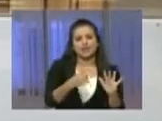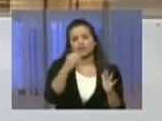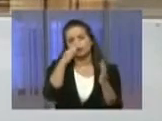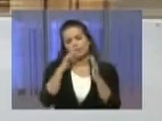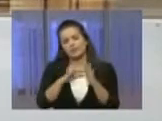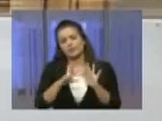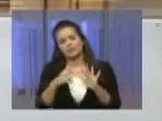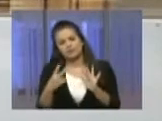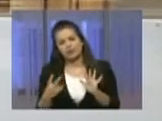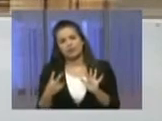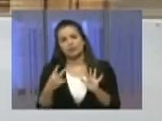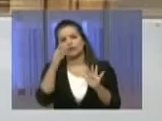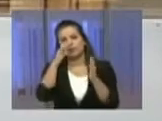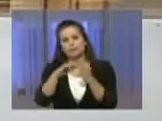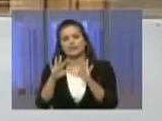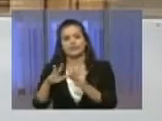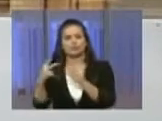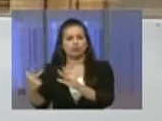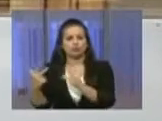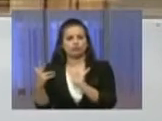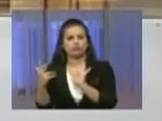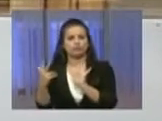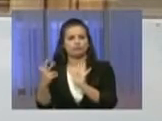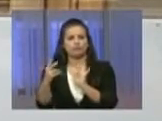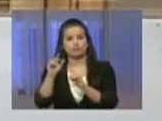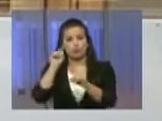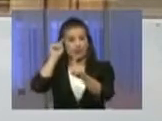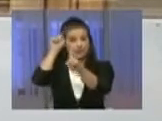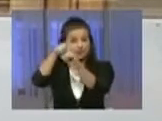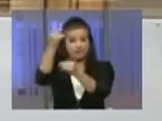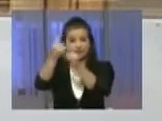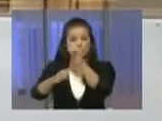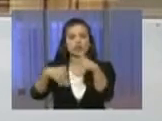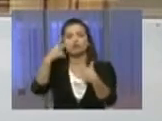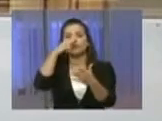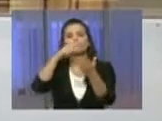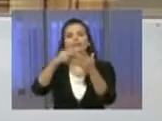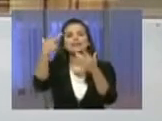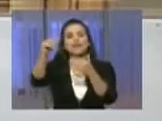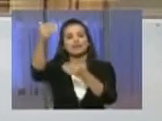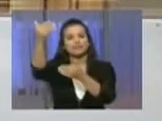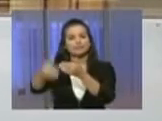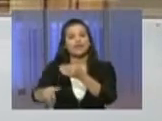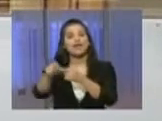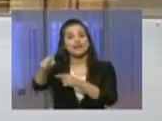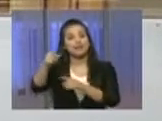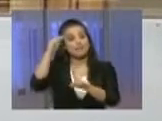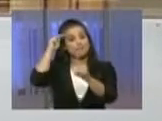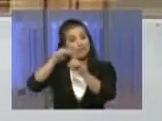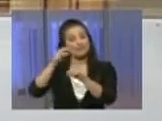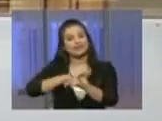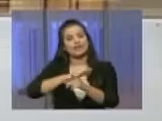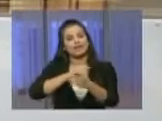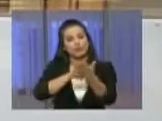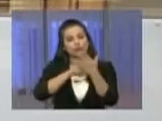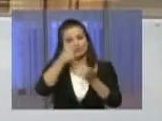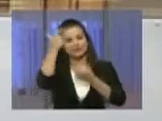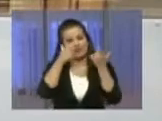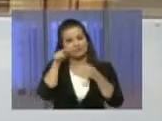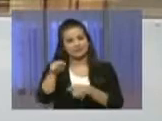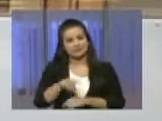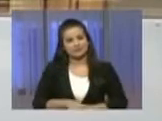2017 2018 rumbo al 2030 que fue la meta que nos señaló el comandante